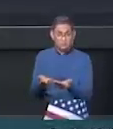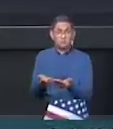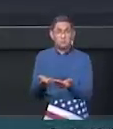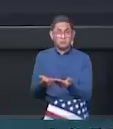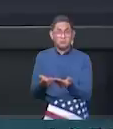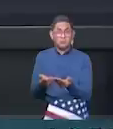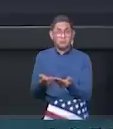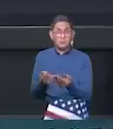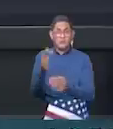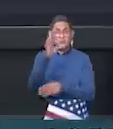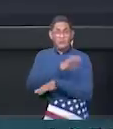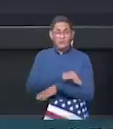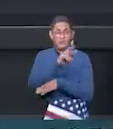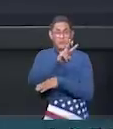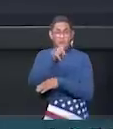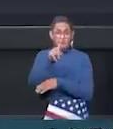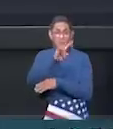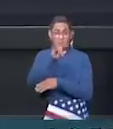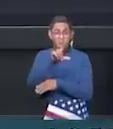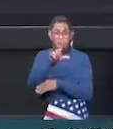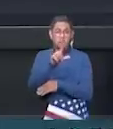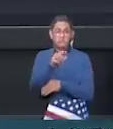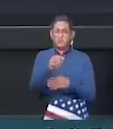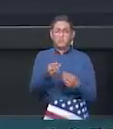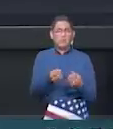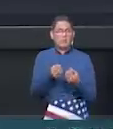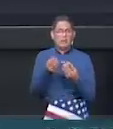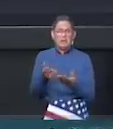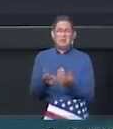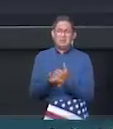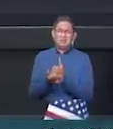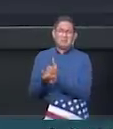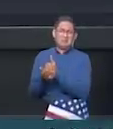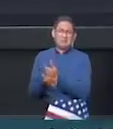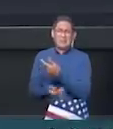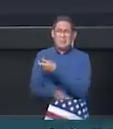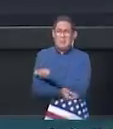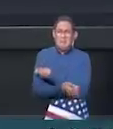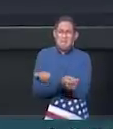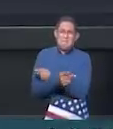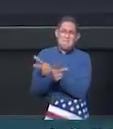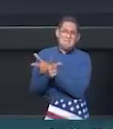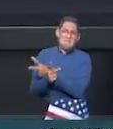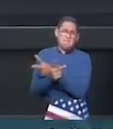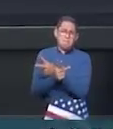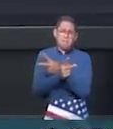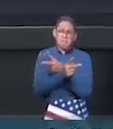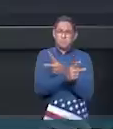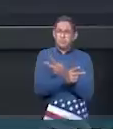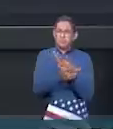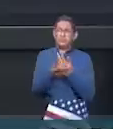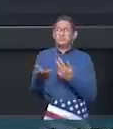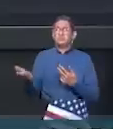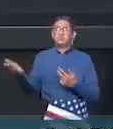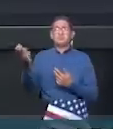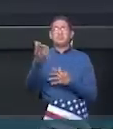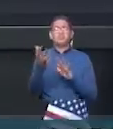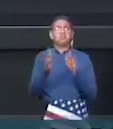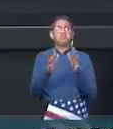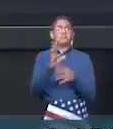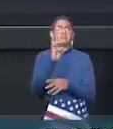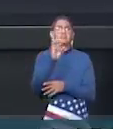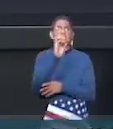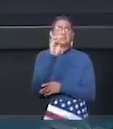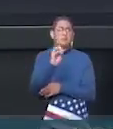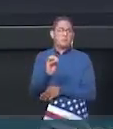julio y serán suficientes para vacunar y dar protección a 6% de la población